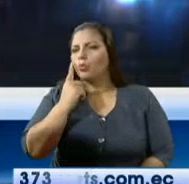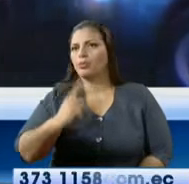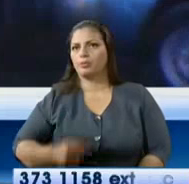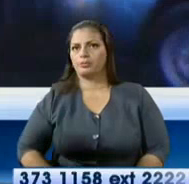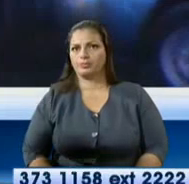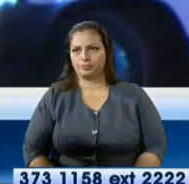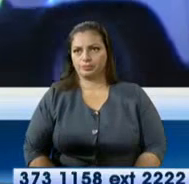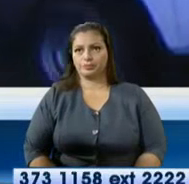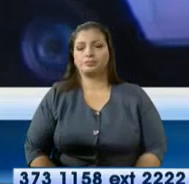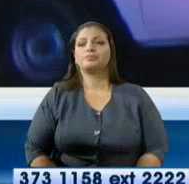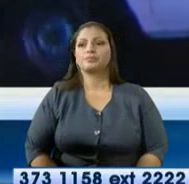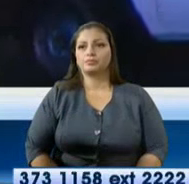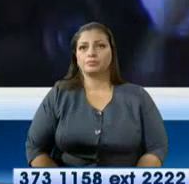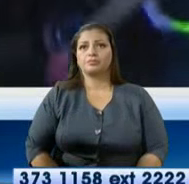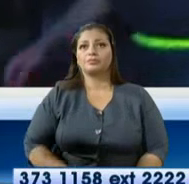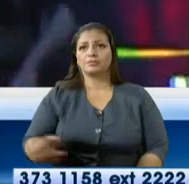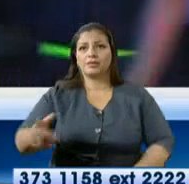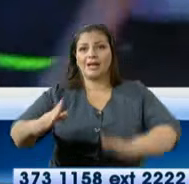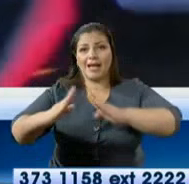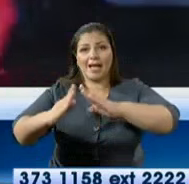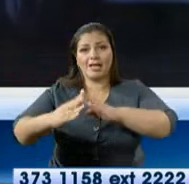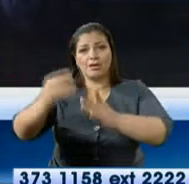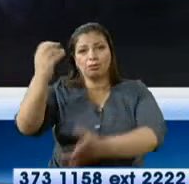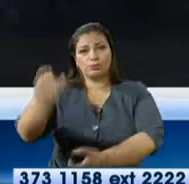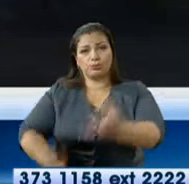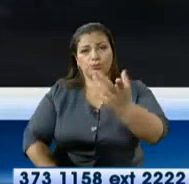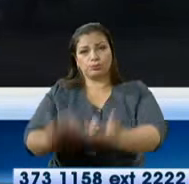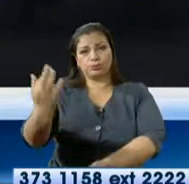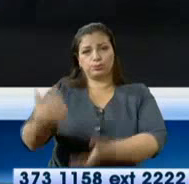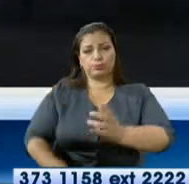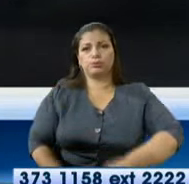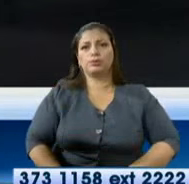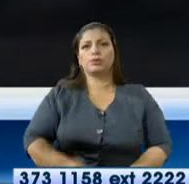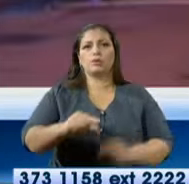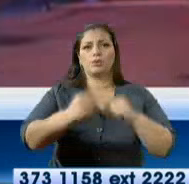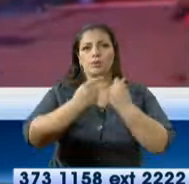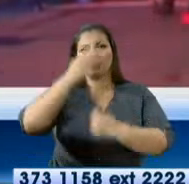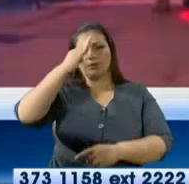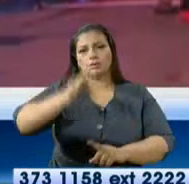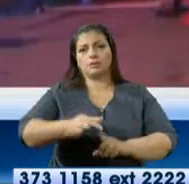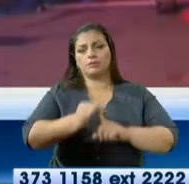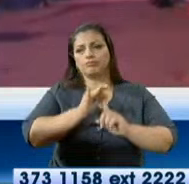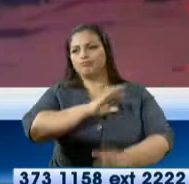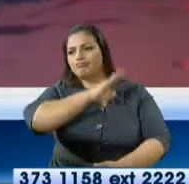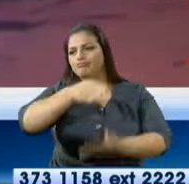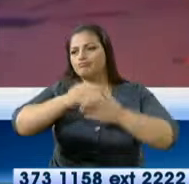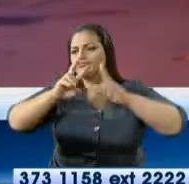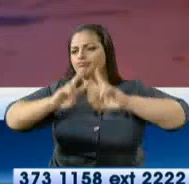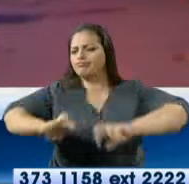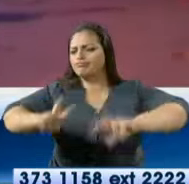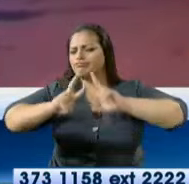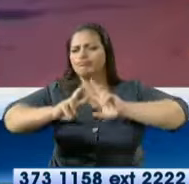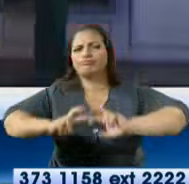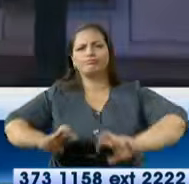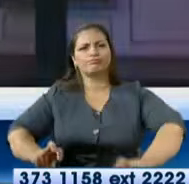de criminalística para establecer las causas del flagelo, informó Ítalo